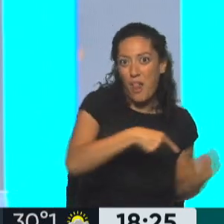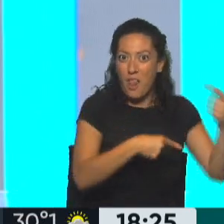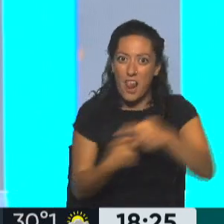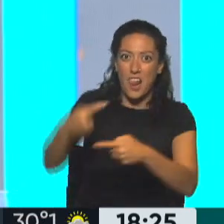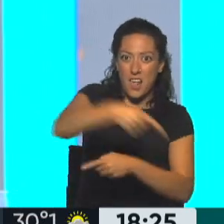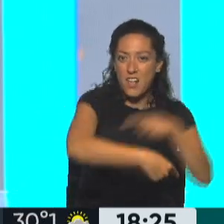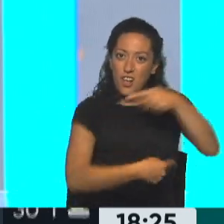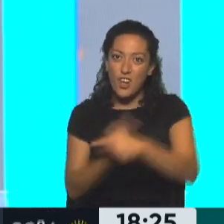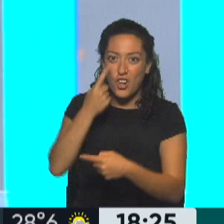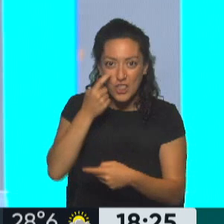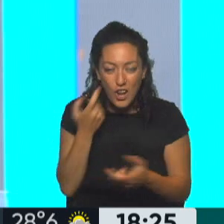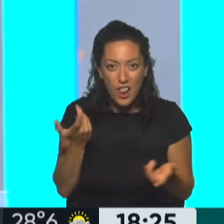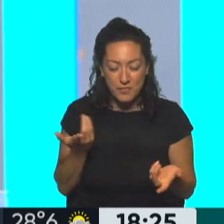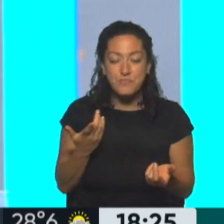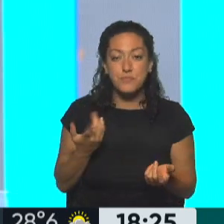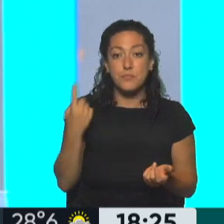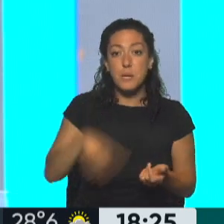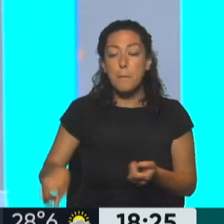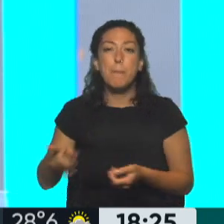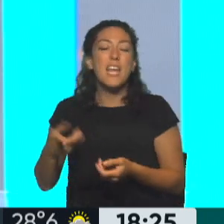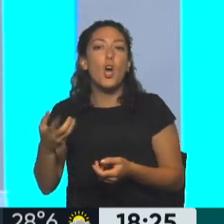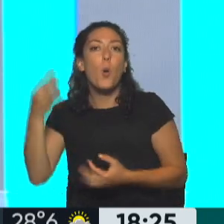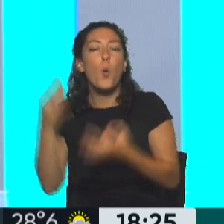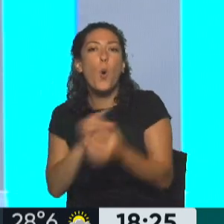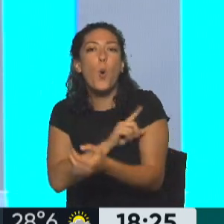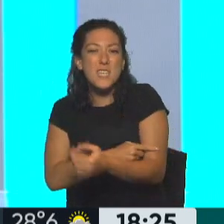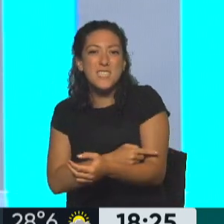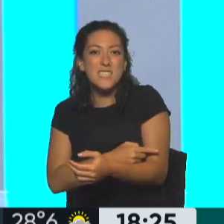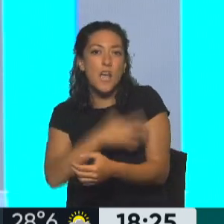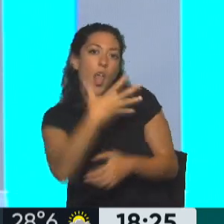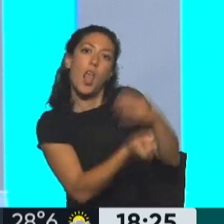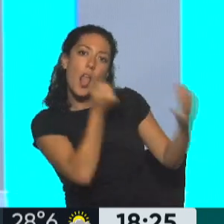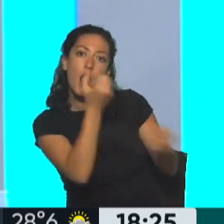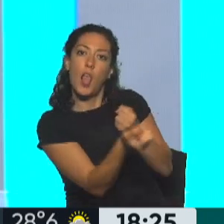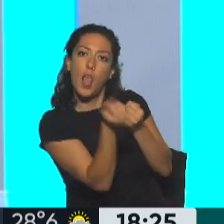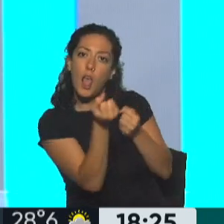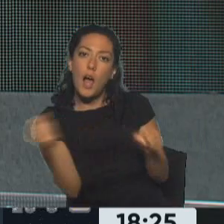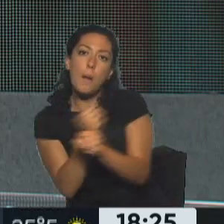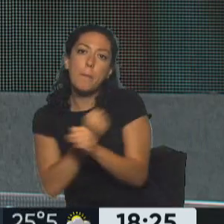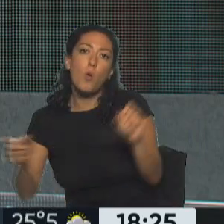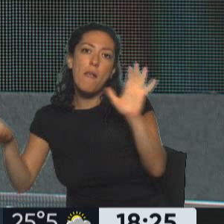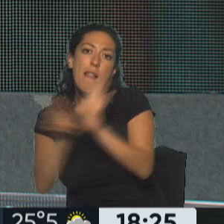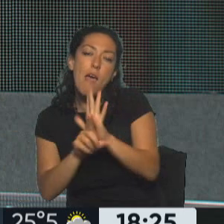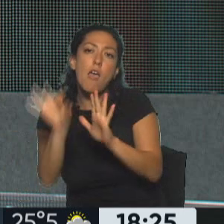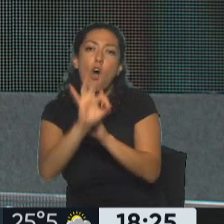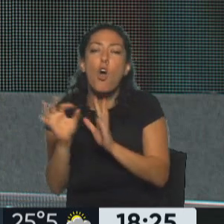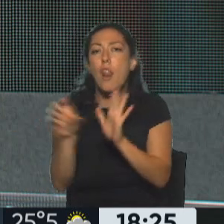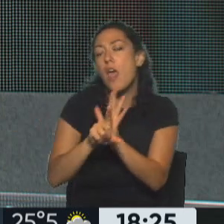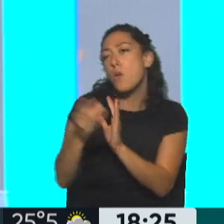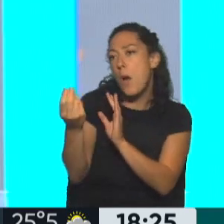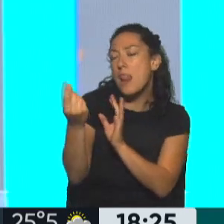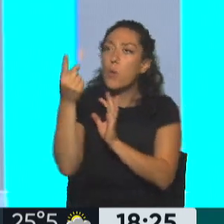de todo, es que los jueces se arroguen potestades propias. Un juez no puede legislar o decir cuál es la ley